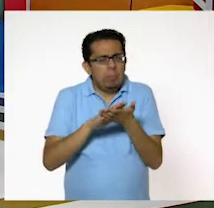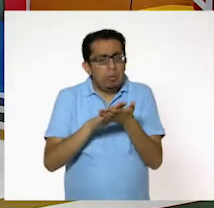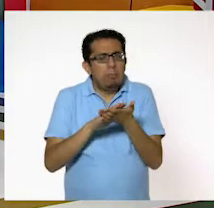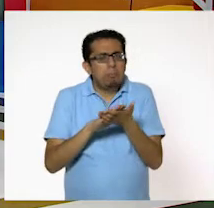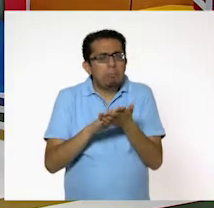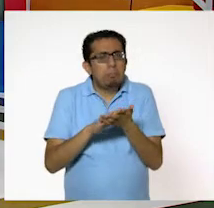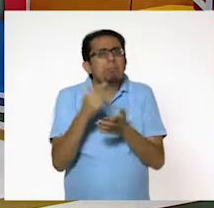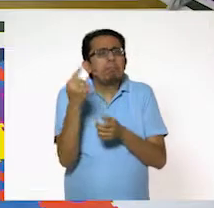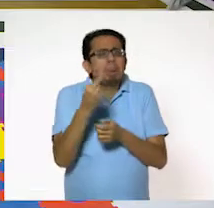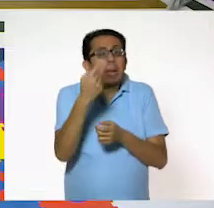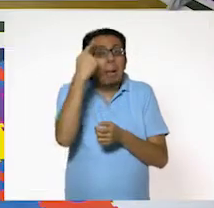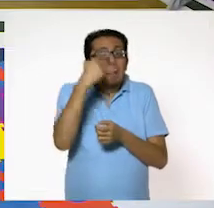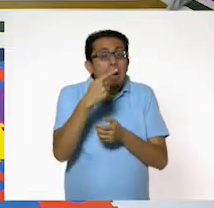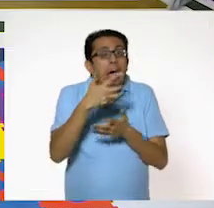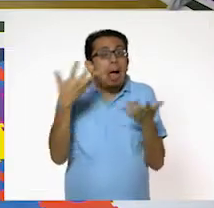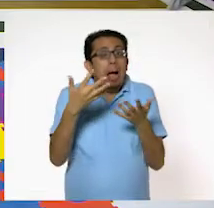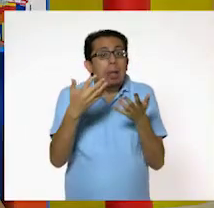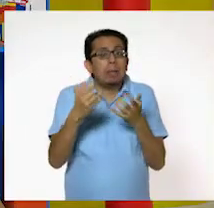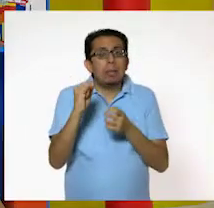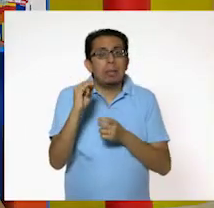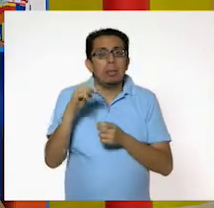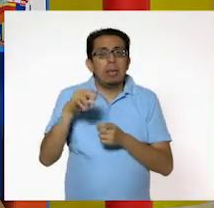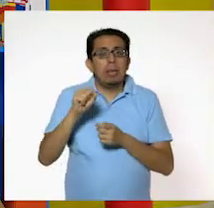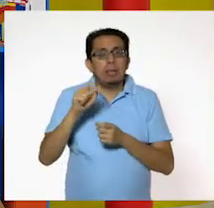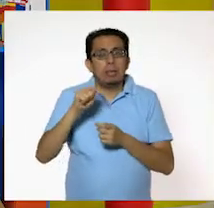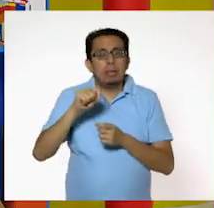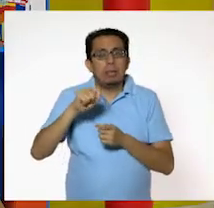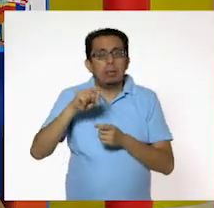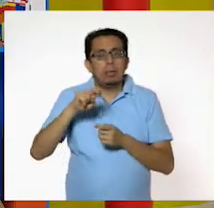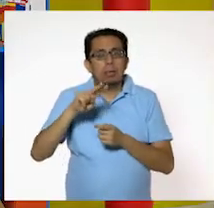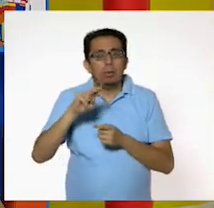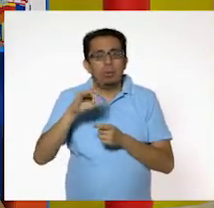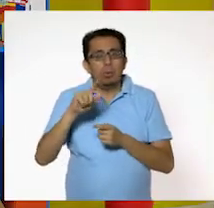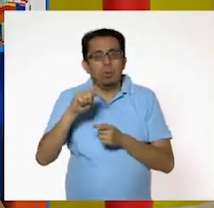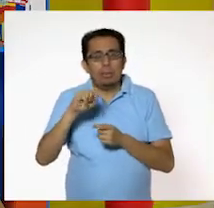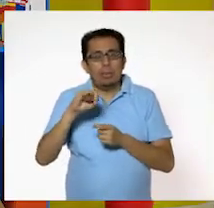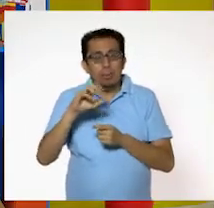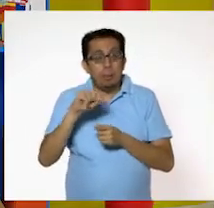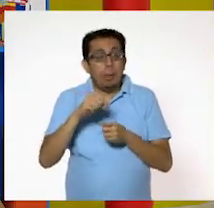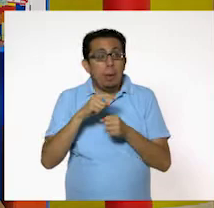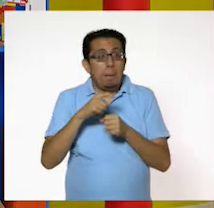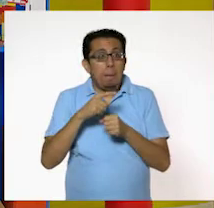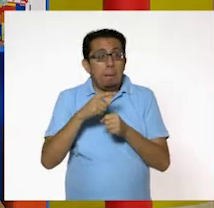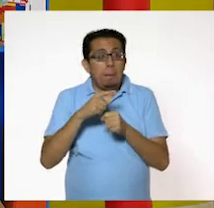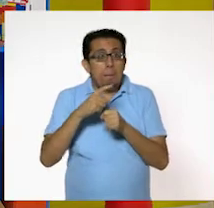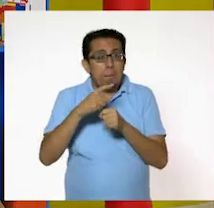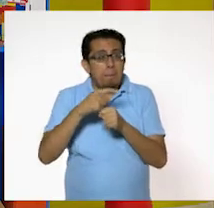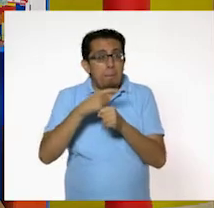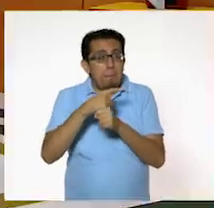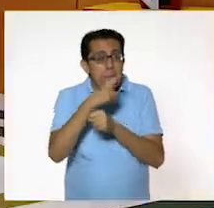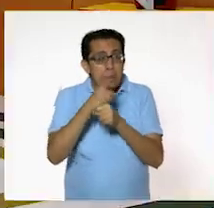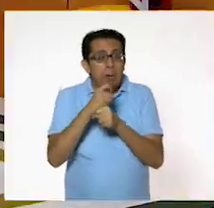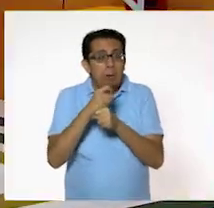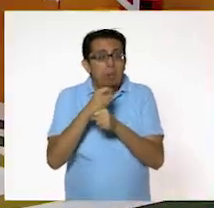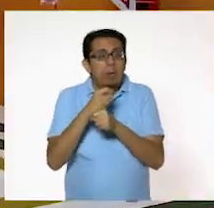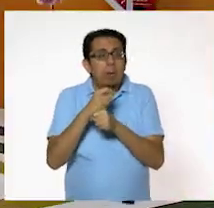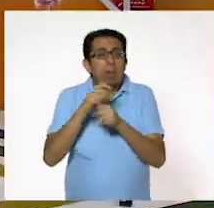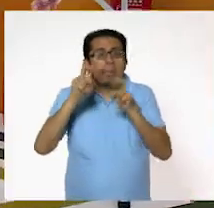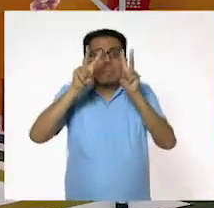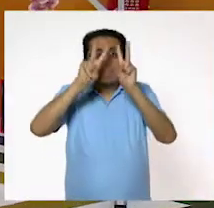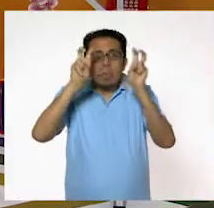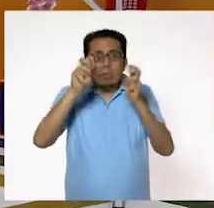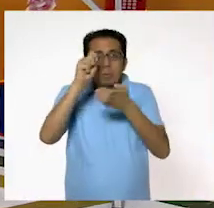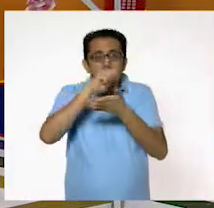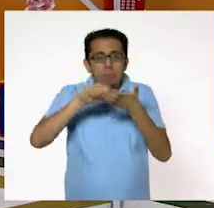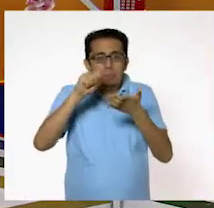instructivo? Ay, pues vamos a poner el título. Ok. ¿No? ¿Qué sería? Que nos va a decir maracas, ¿cómo realizar